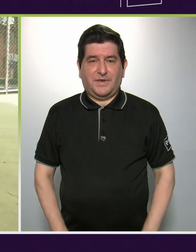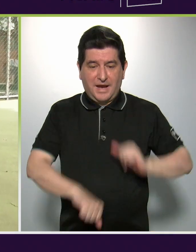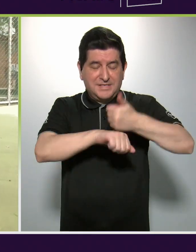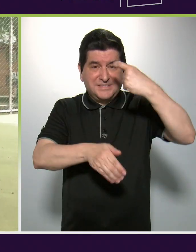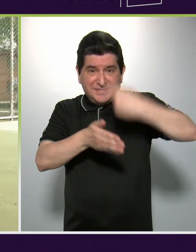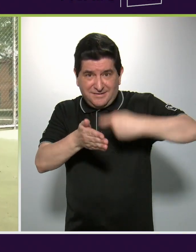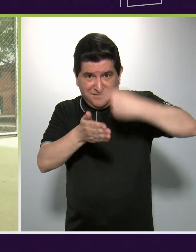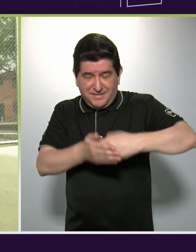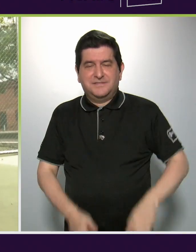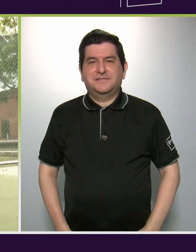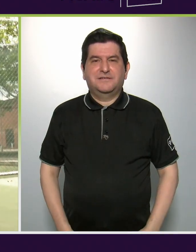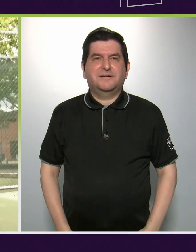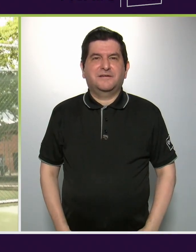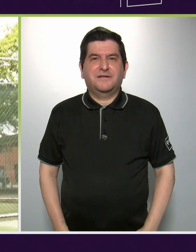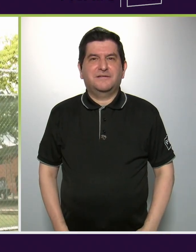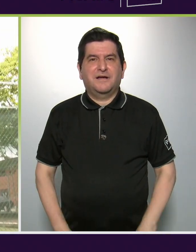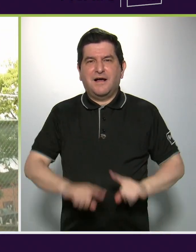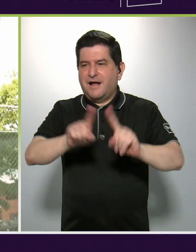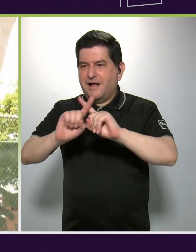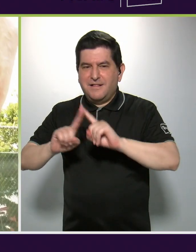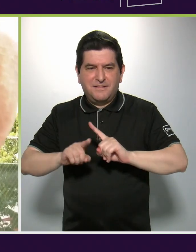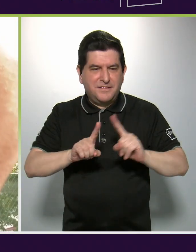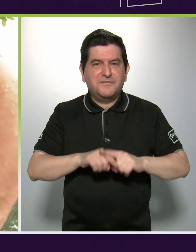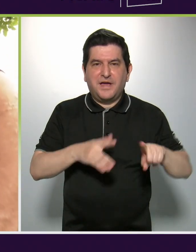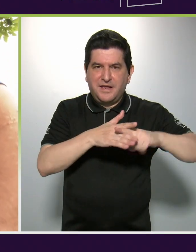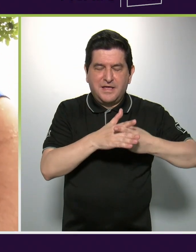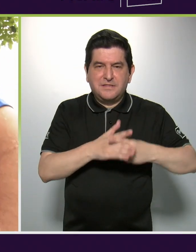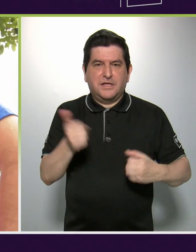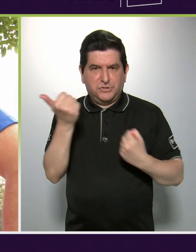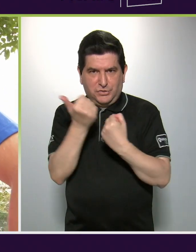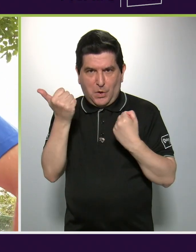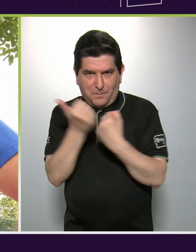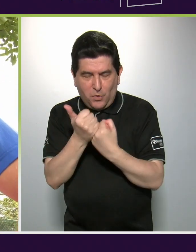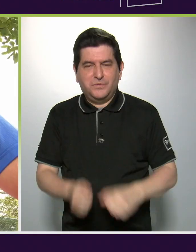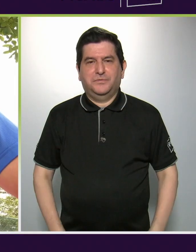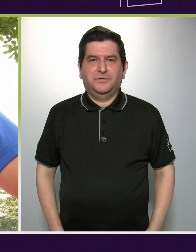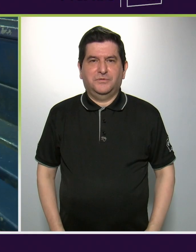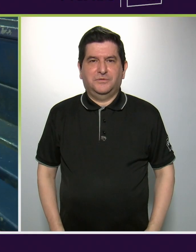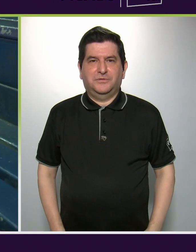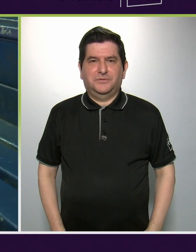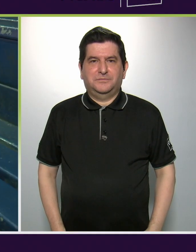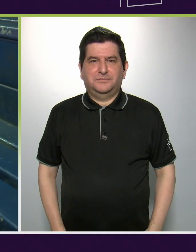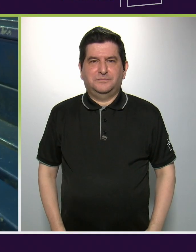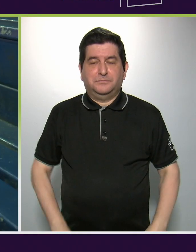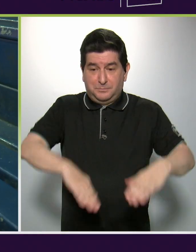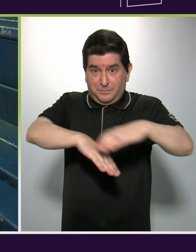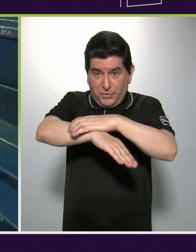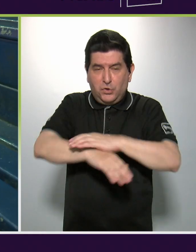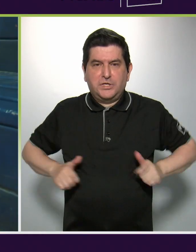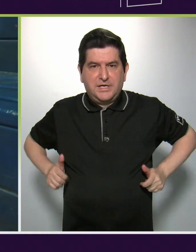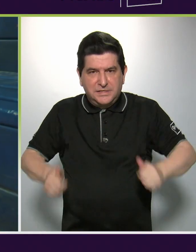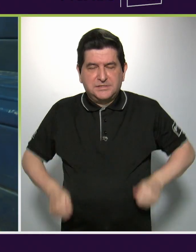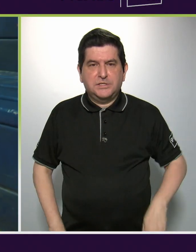instrumentos de apoyo, ¿verdad? Los digamos, prótesis, sillas de ruedas, bastones, tuviesen impuestos, ¿no? Ahorita están exentos y se presentó un